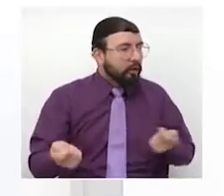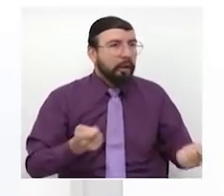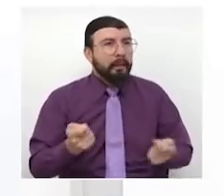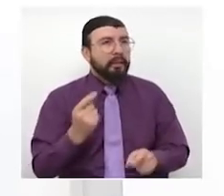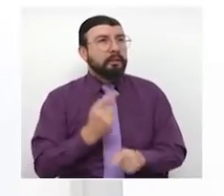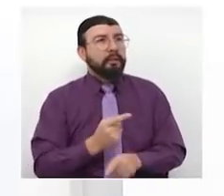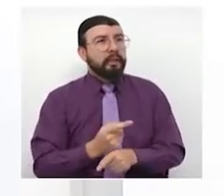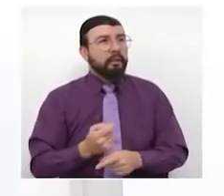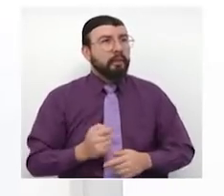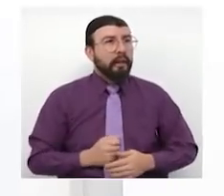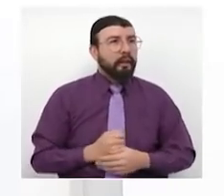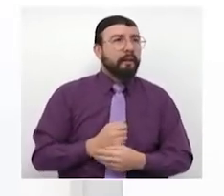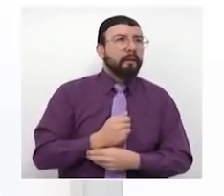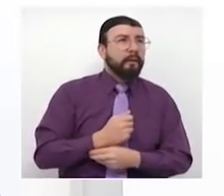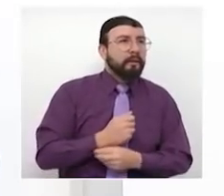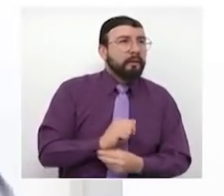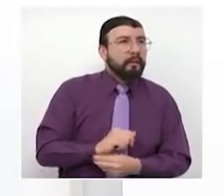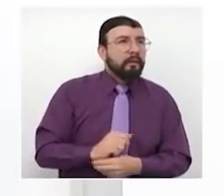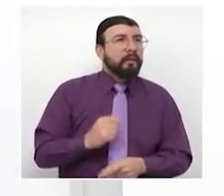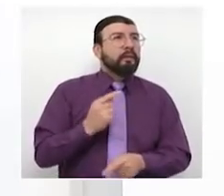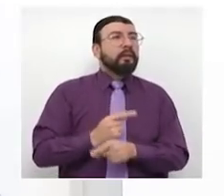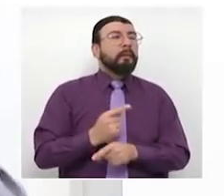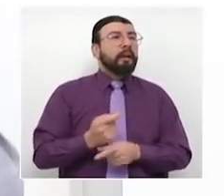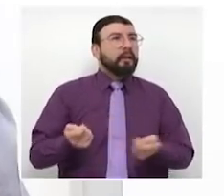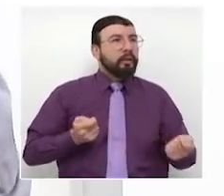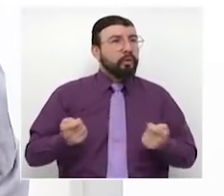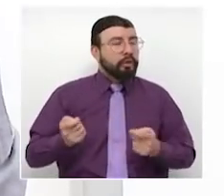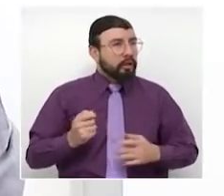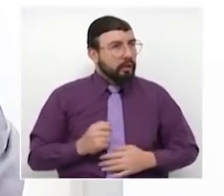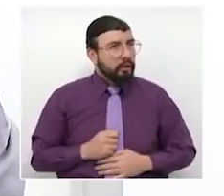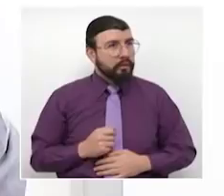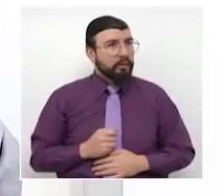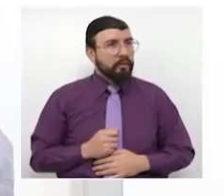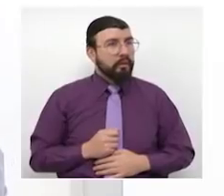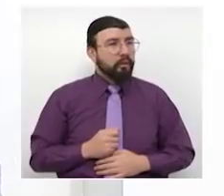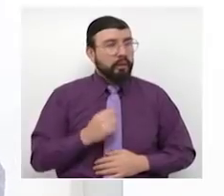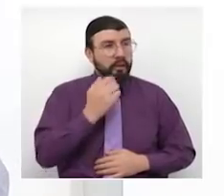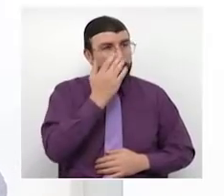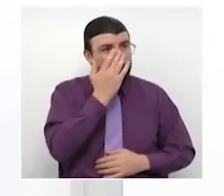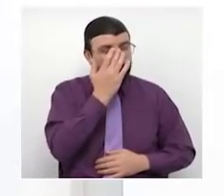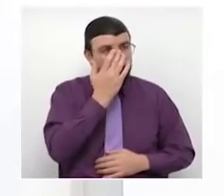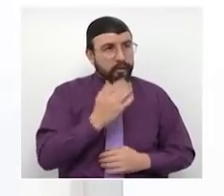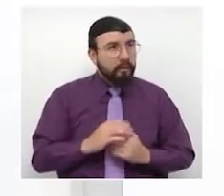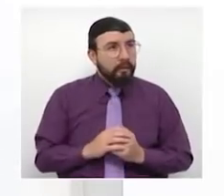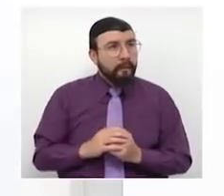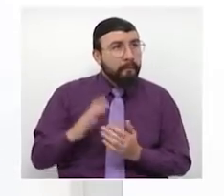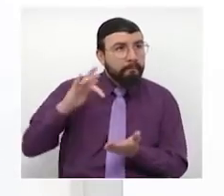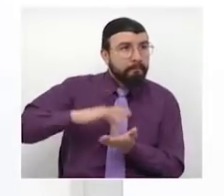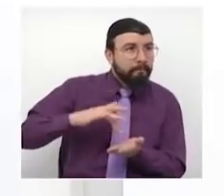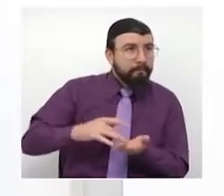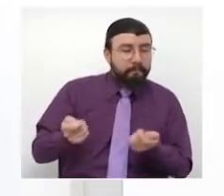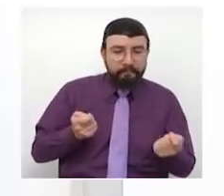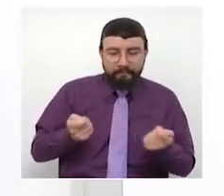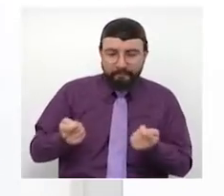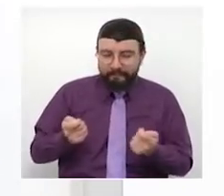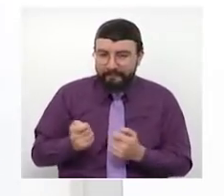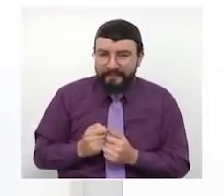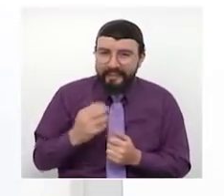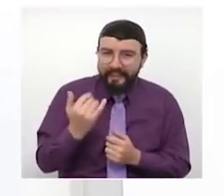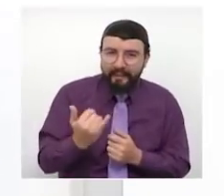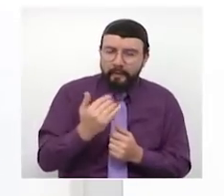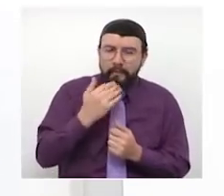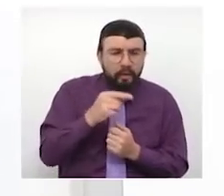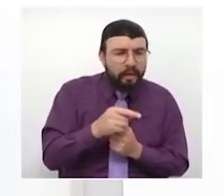específico se lleva a un laboratorio en una centrífuga específica y allí nos genera un líquido amarillento que se